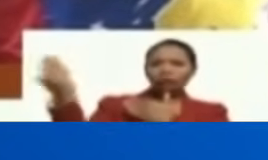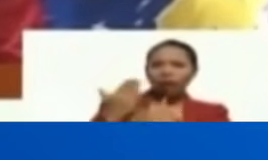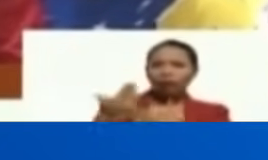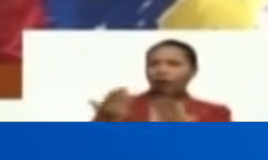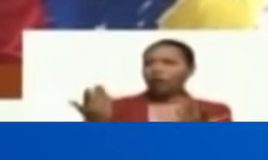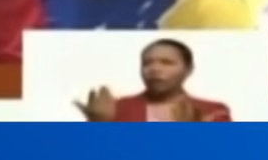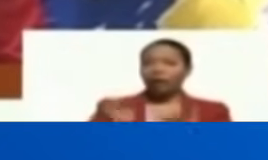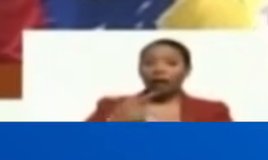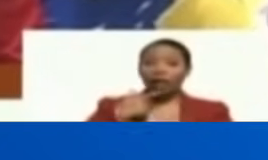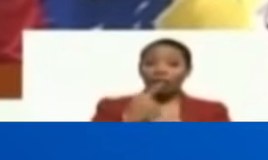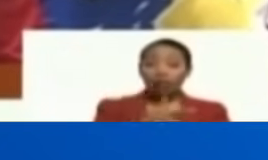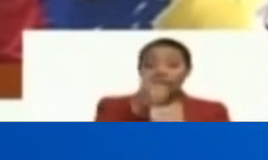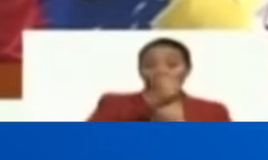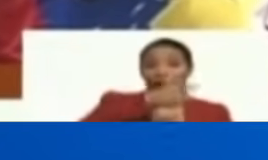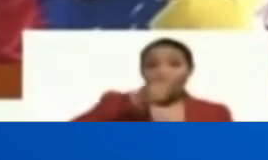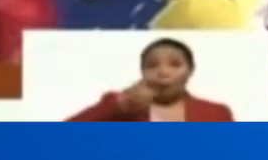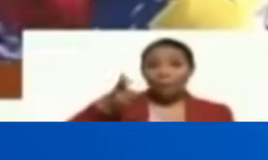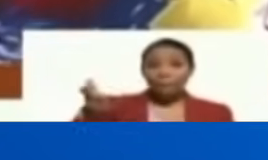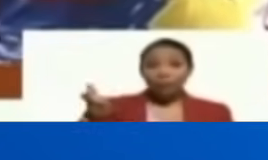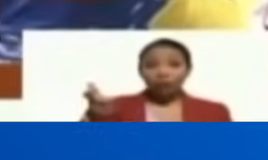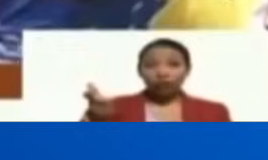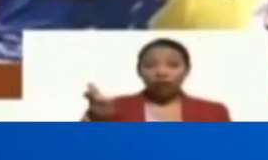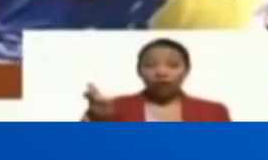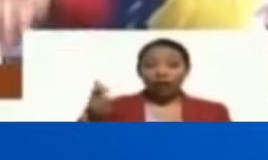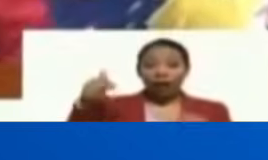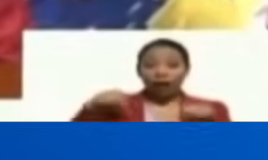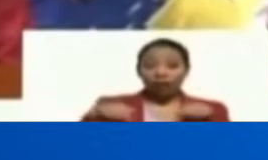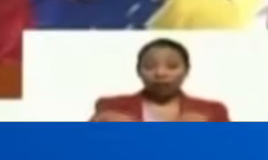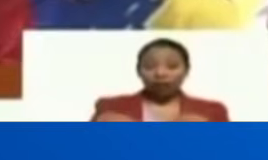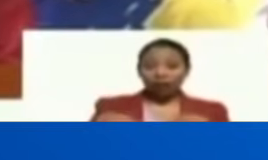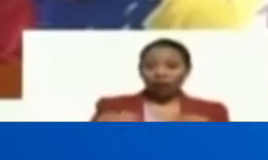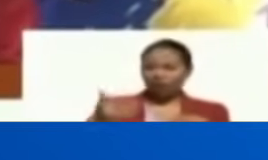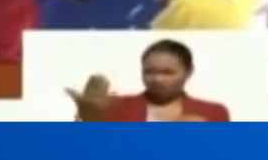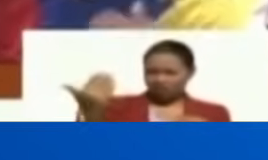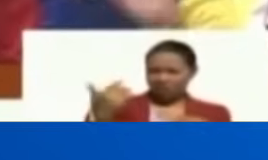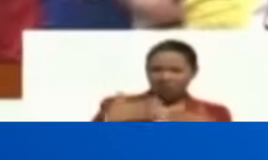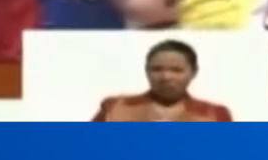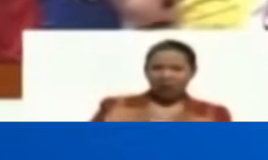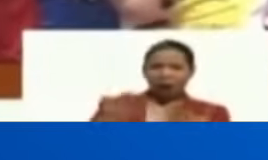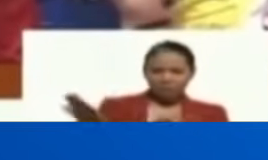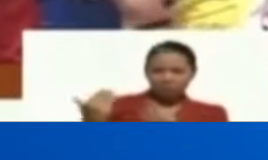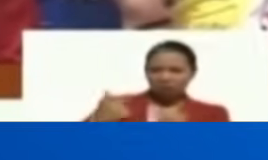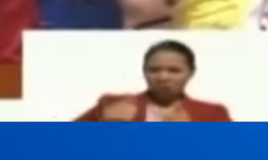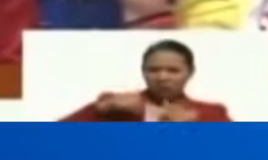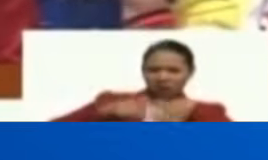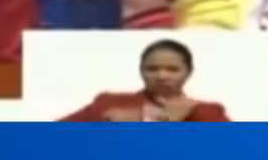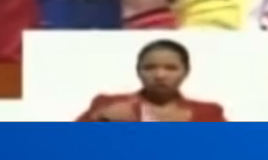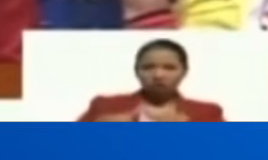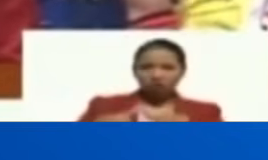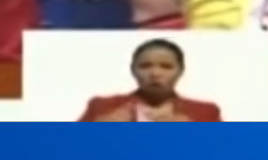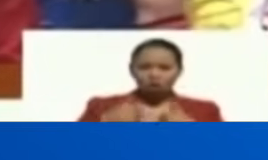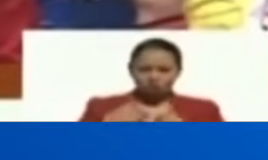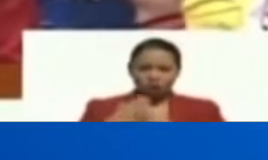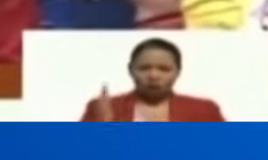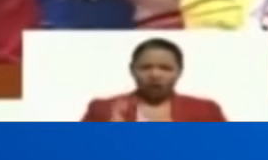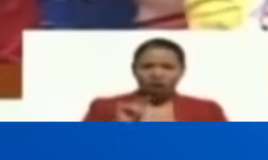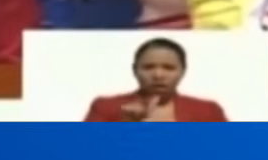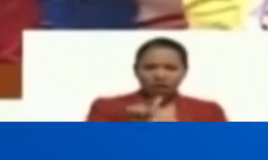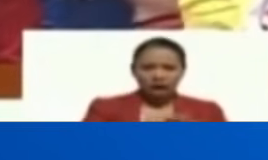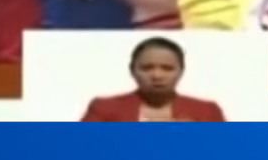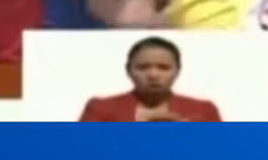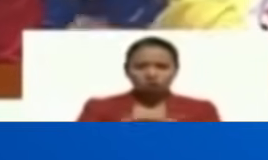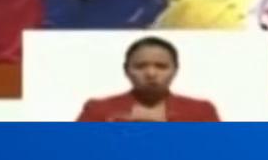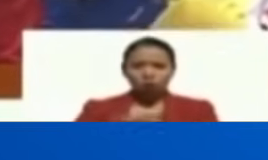a decirle a los neospartanos y a las neospartanas, dame tu voto. Vengo para acá a solucionarte los problemas que yo te